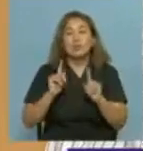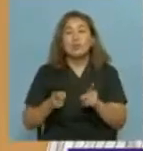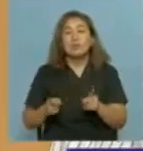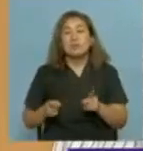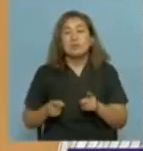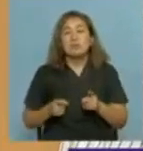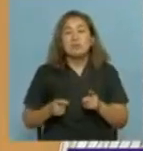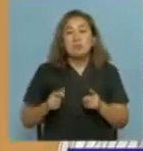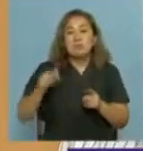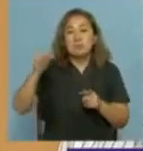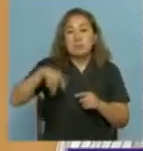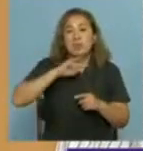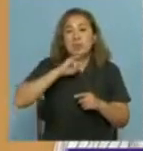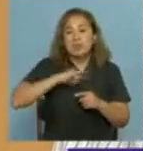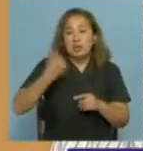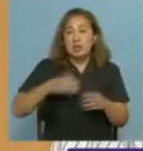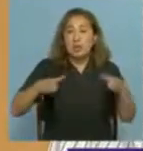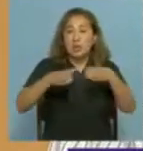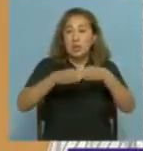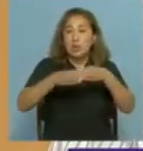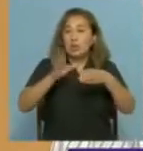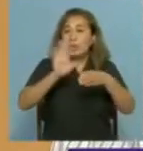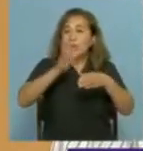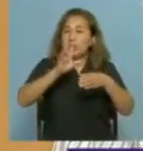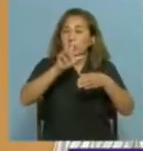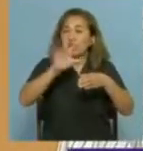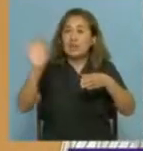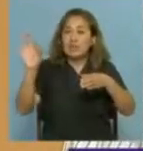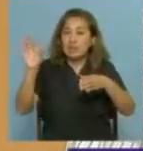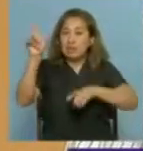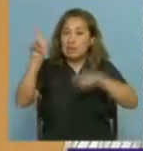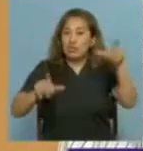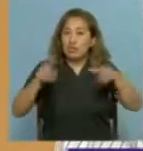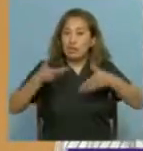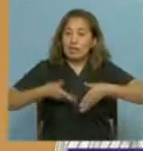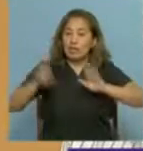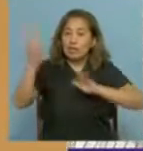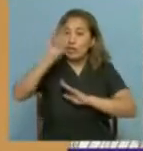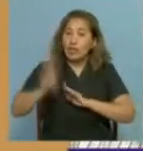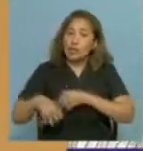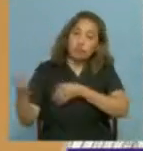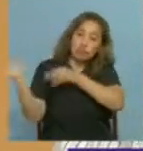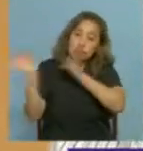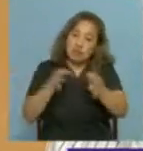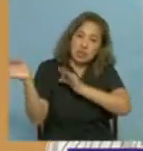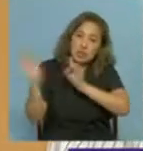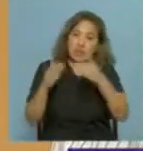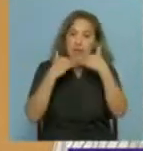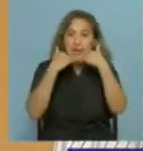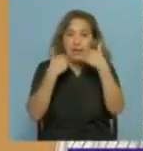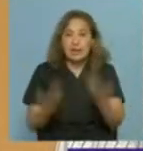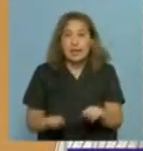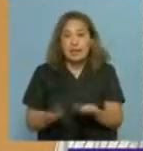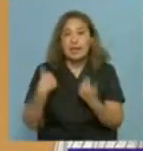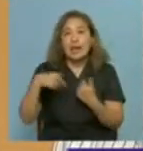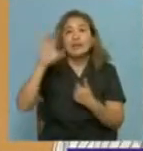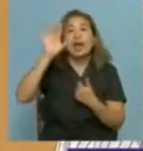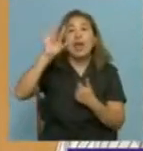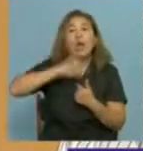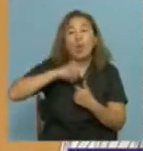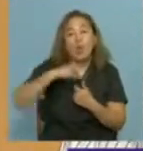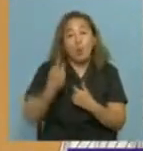acá en jujuy hay un grupo alrededor de 300 venezolanos y aún siguen llegando porque gracias a esta provincia